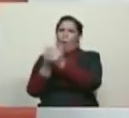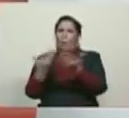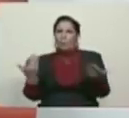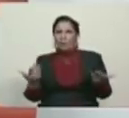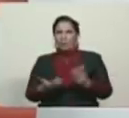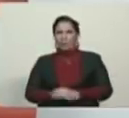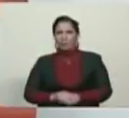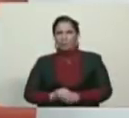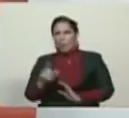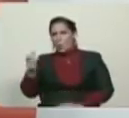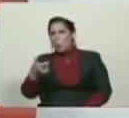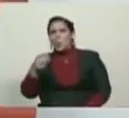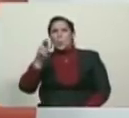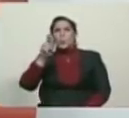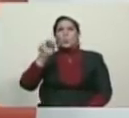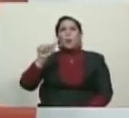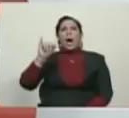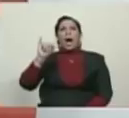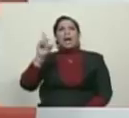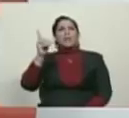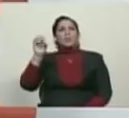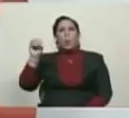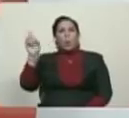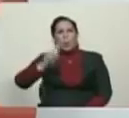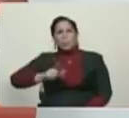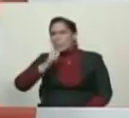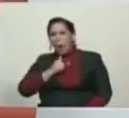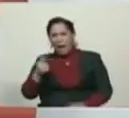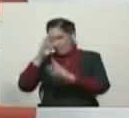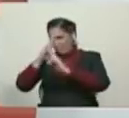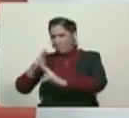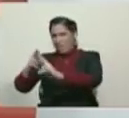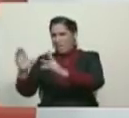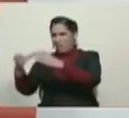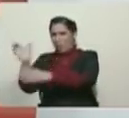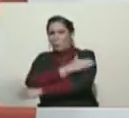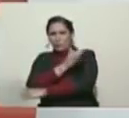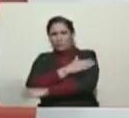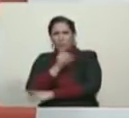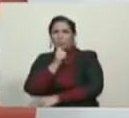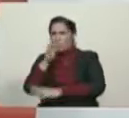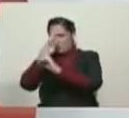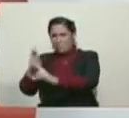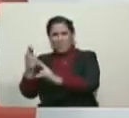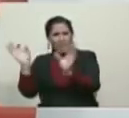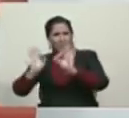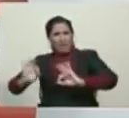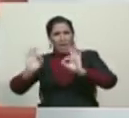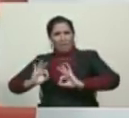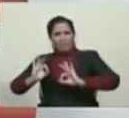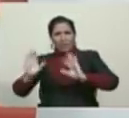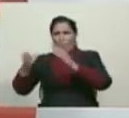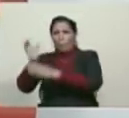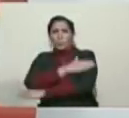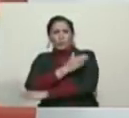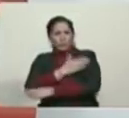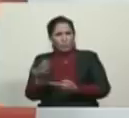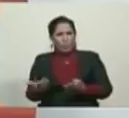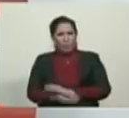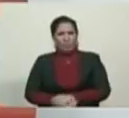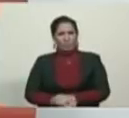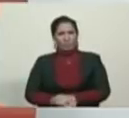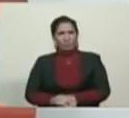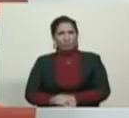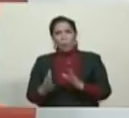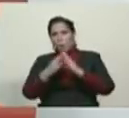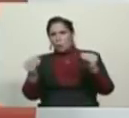no lo respeta ni en la oposición. No lo respeta nadie en la oposición. Todos